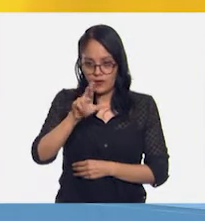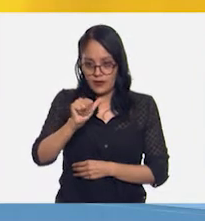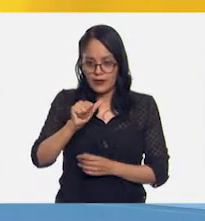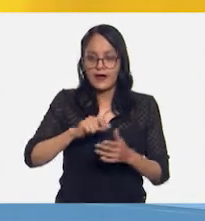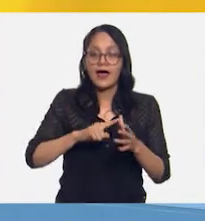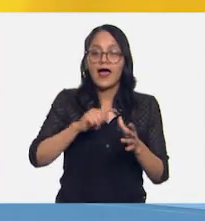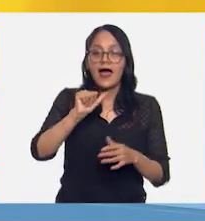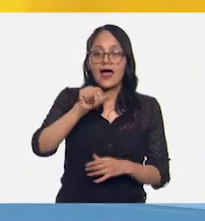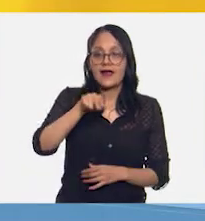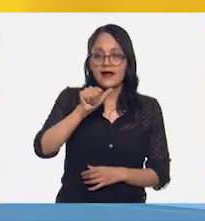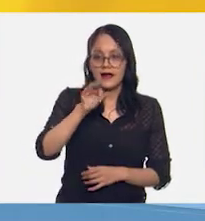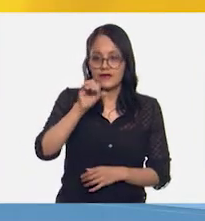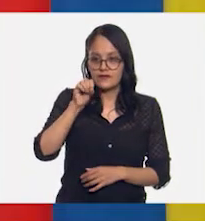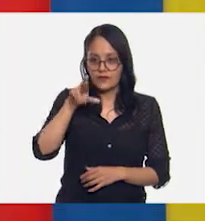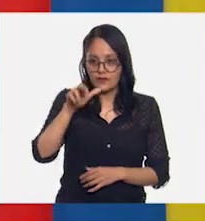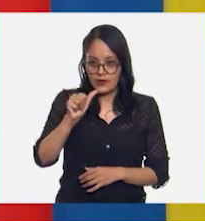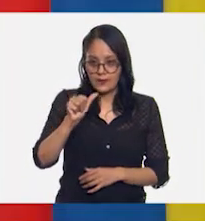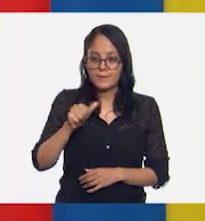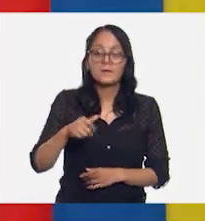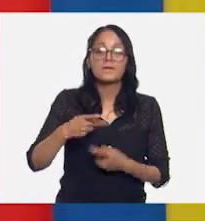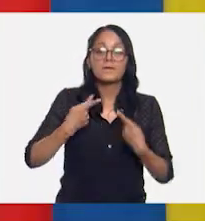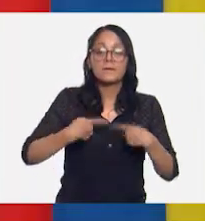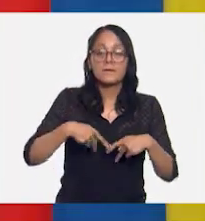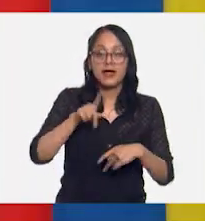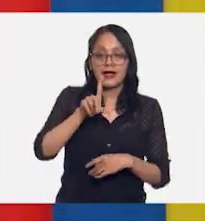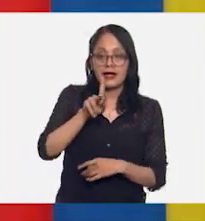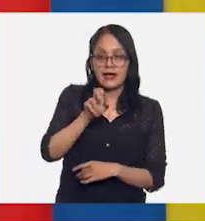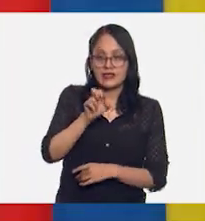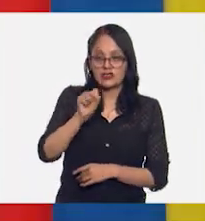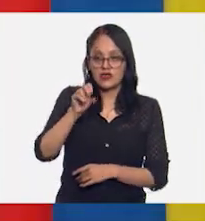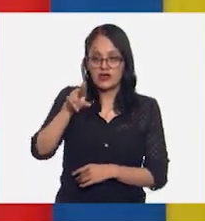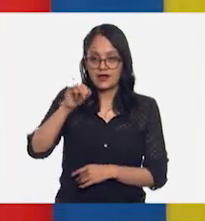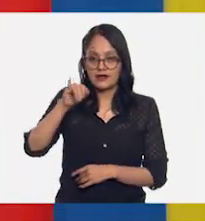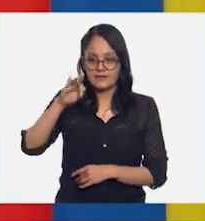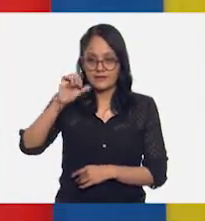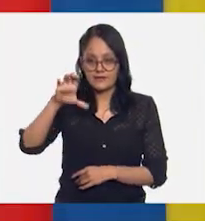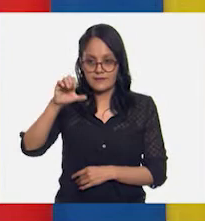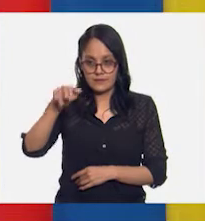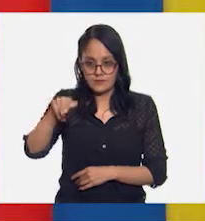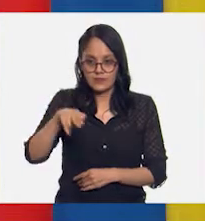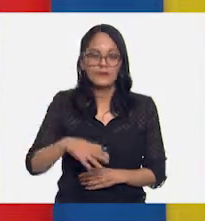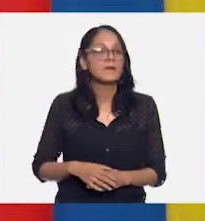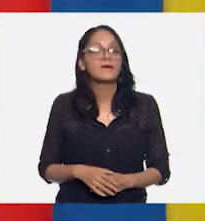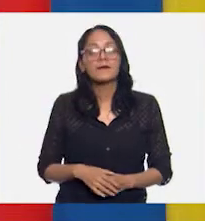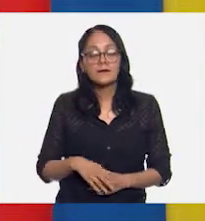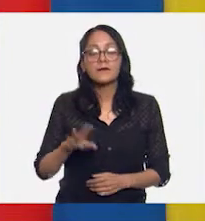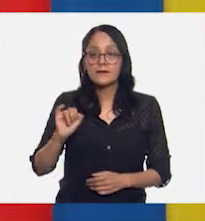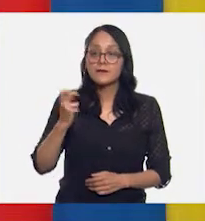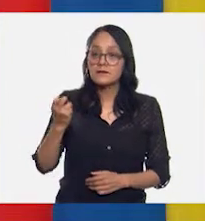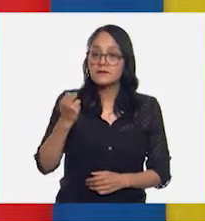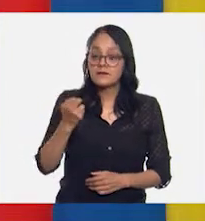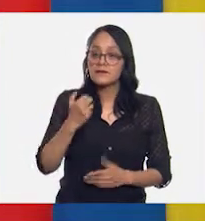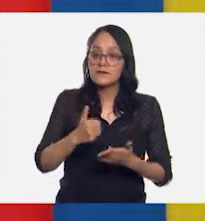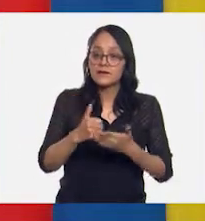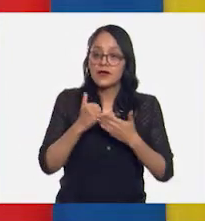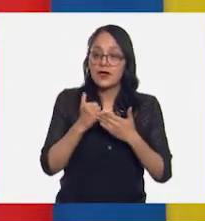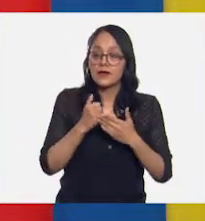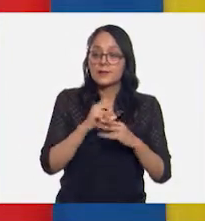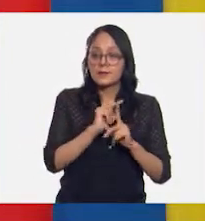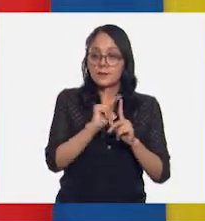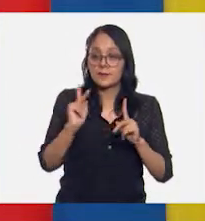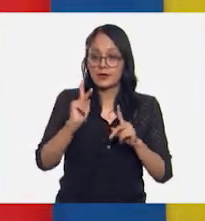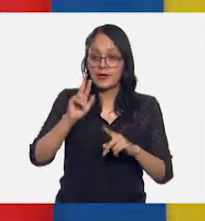y personificación. Me acuerdo perfecto y recuerdo también que las figuras retóricas pueden resultarnos útiles para, entre otras